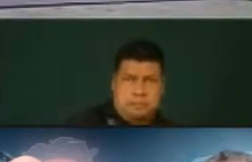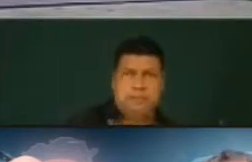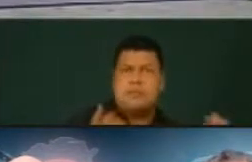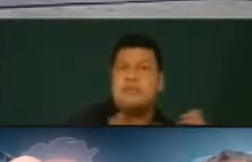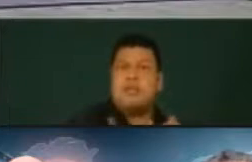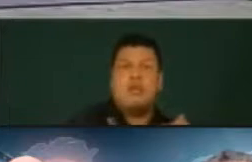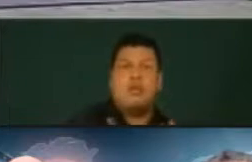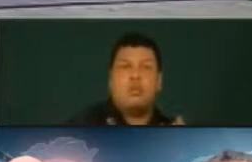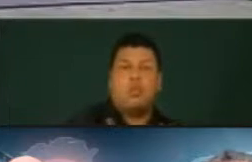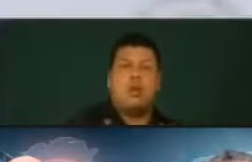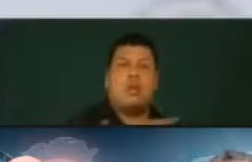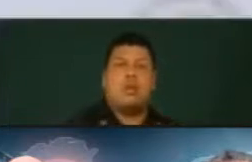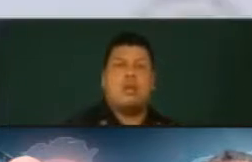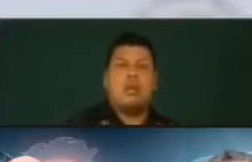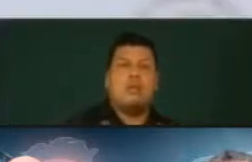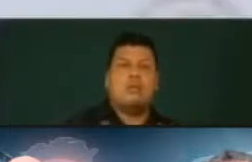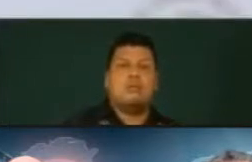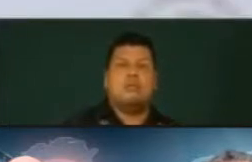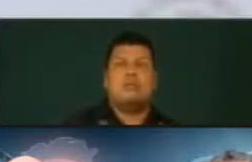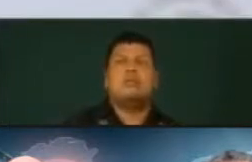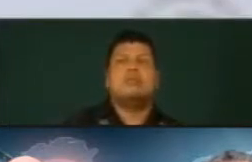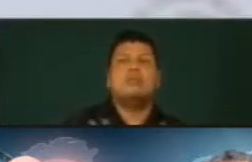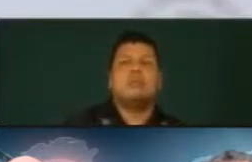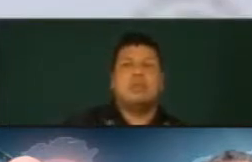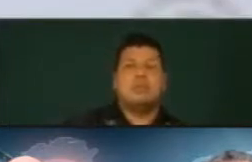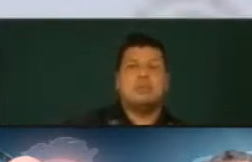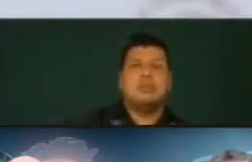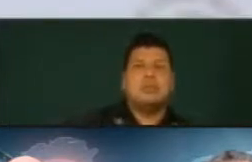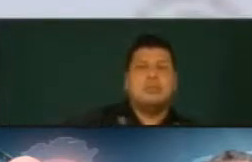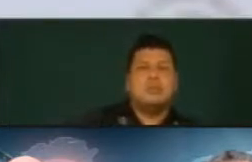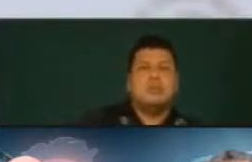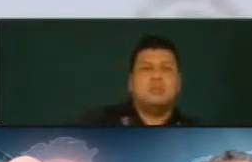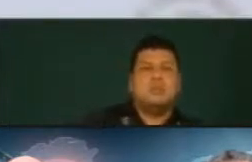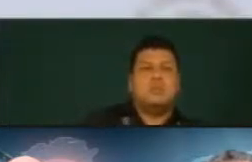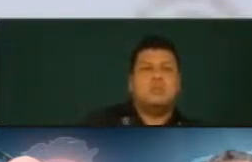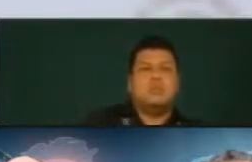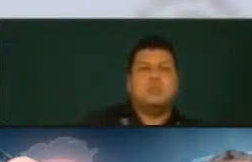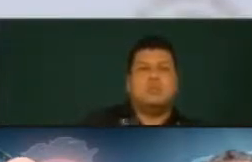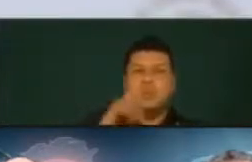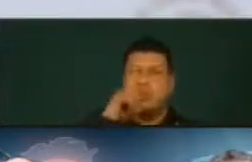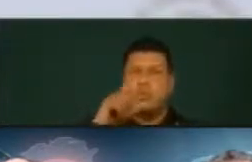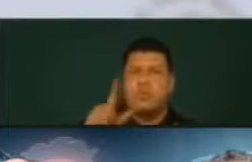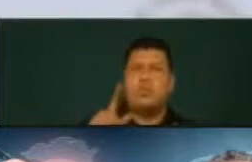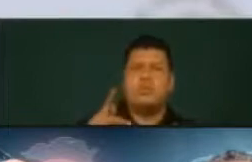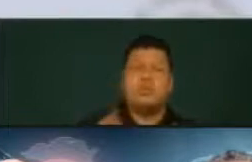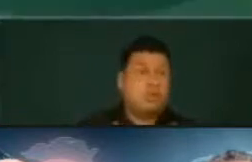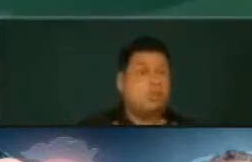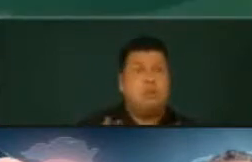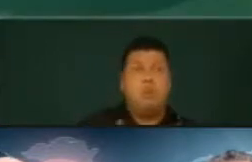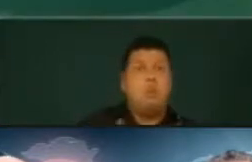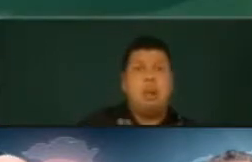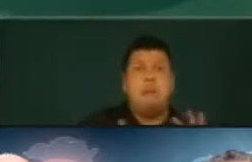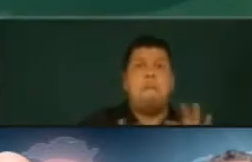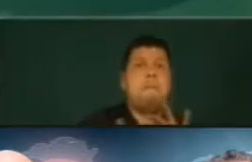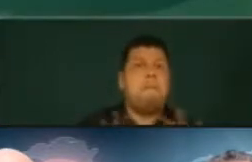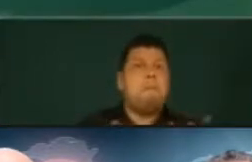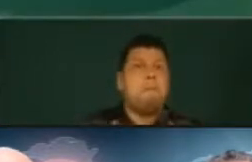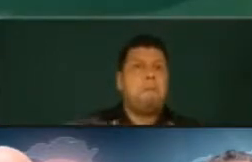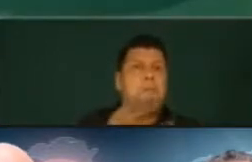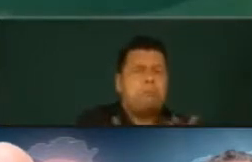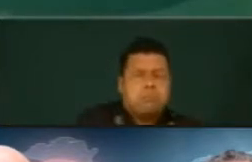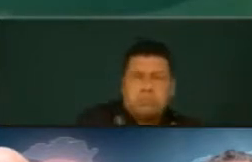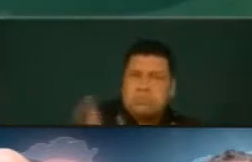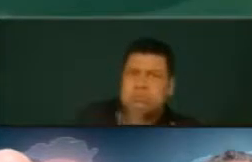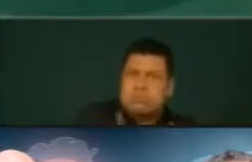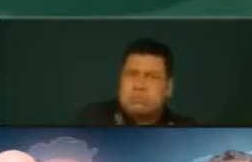del país y logran ser líderes internacionales es porque salen a rajársela, porque no salen a gritarle al